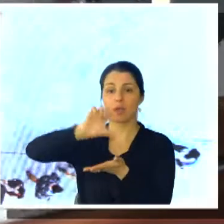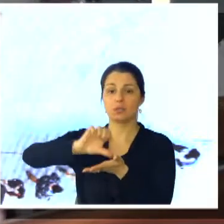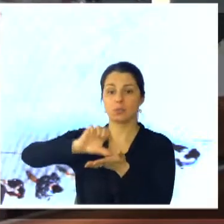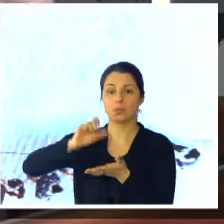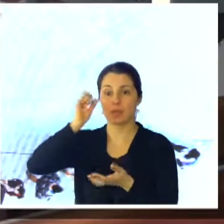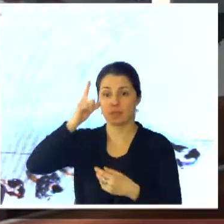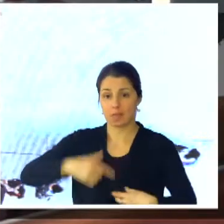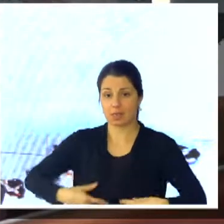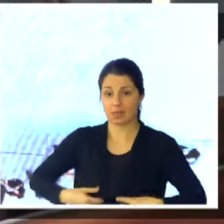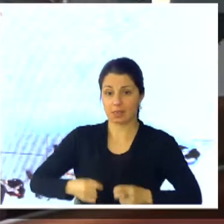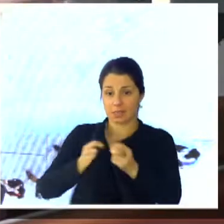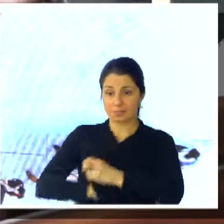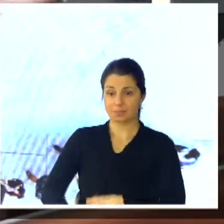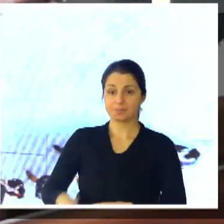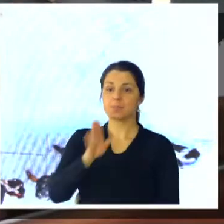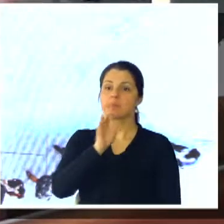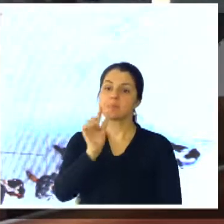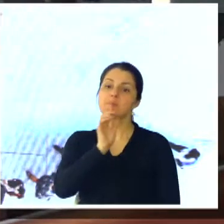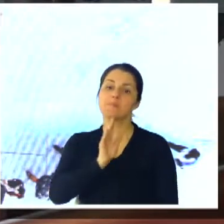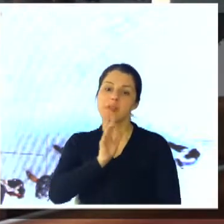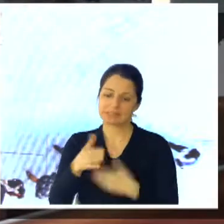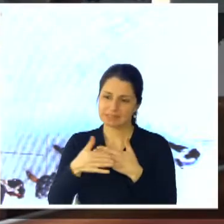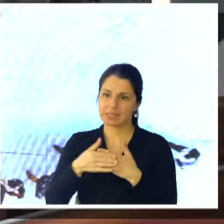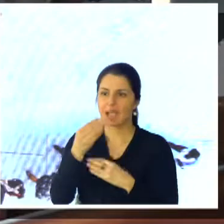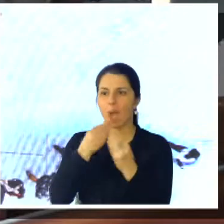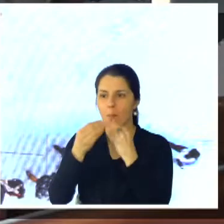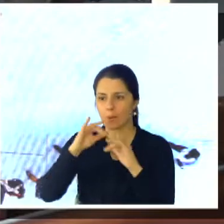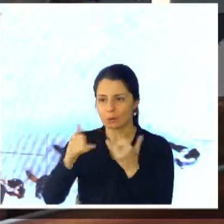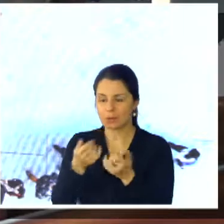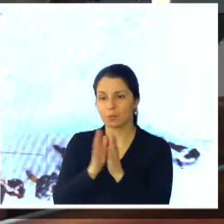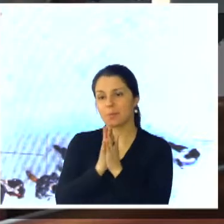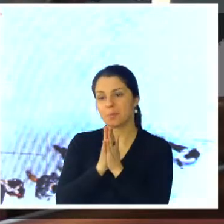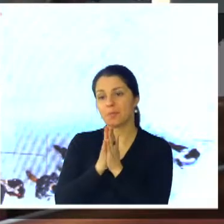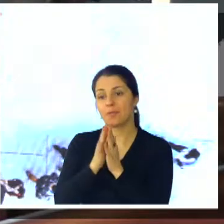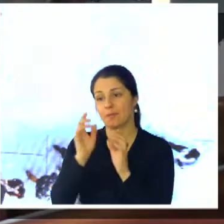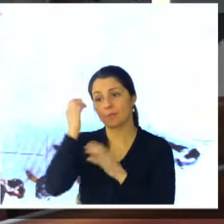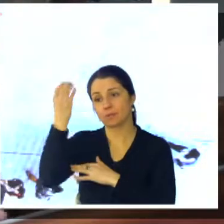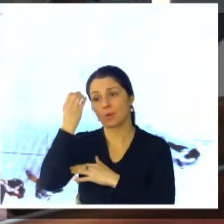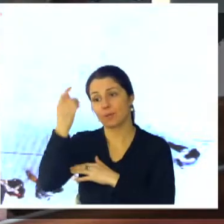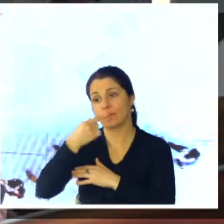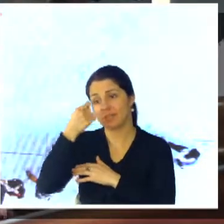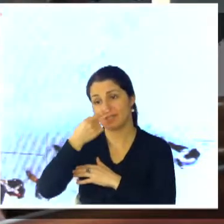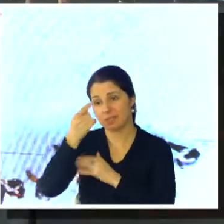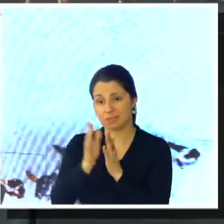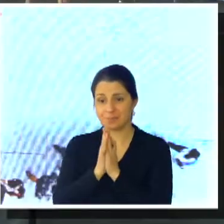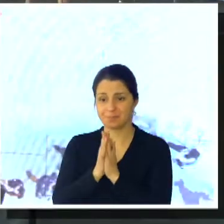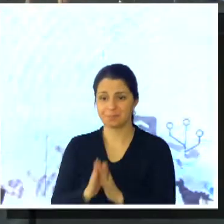Les pedimos un poco de paciencia, sabemos que está cerca el almuerzo, pero que no se pierdan realmente esta conferencia que es de las imperdibles.